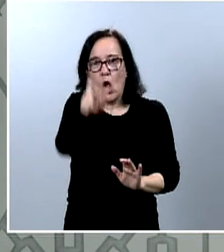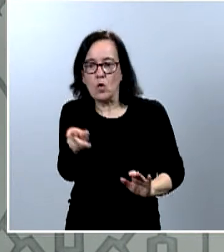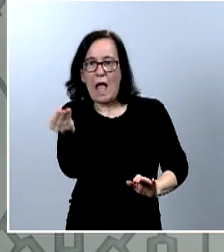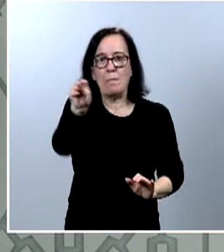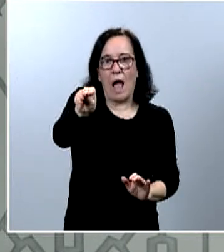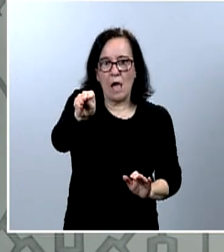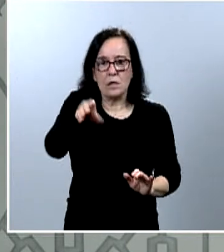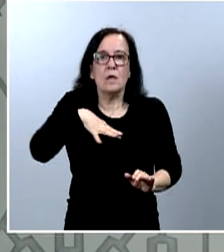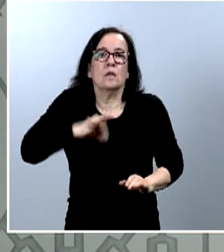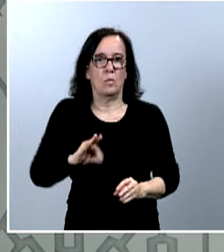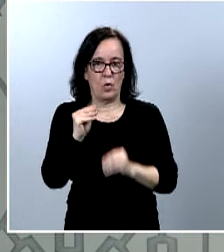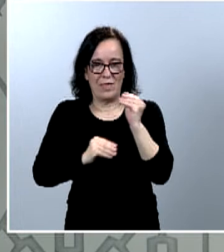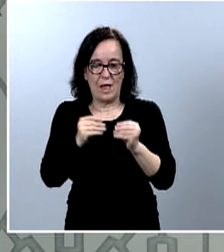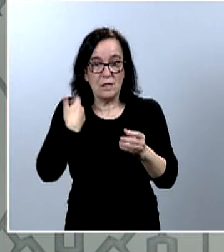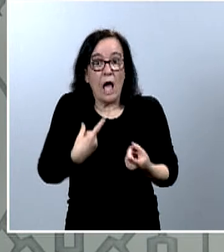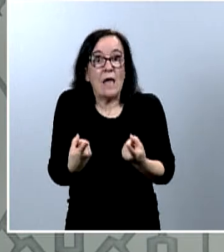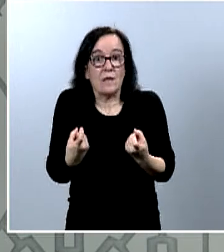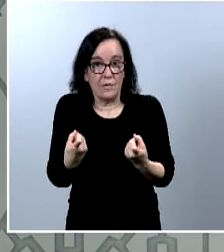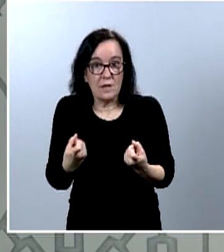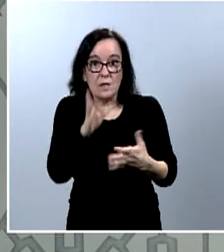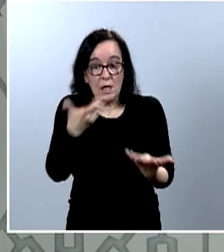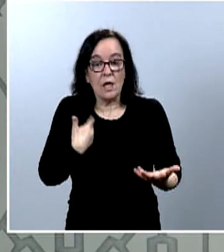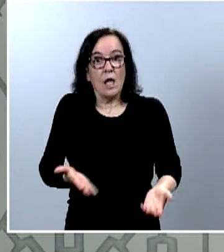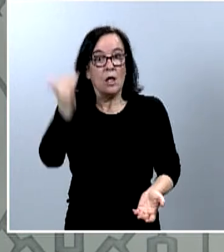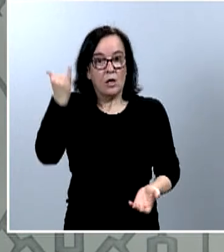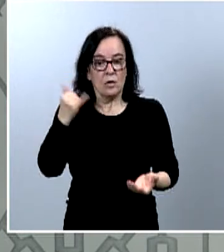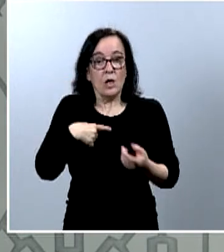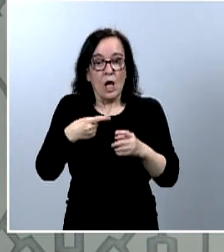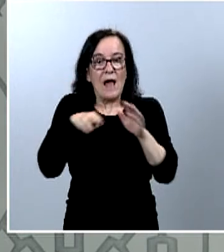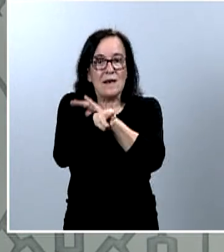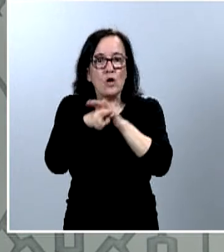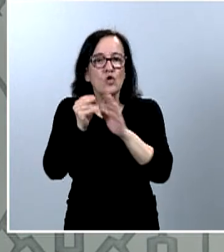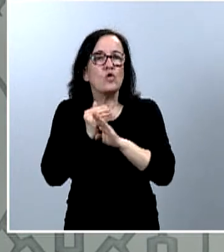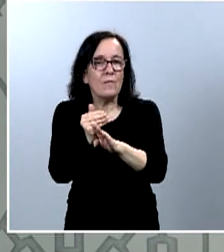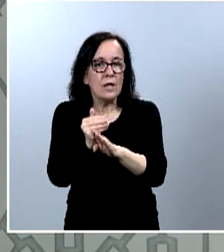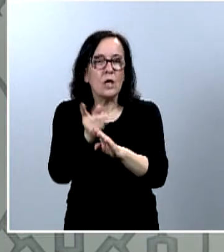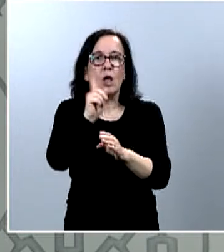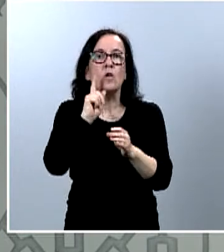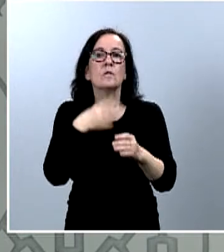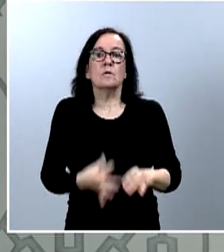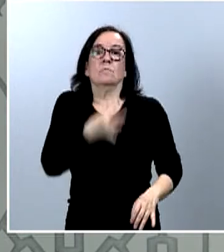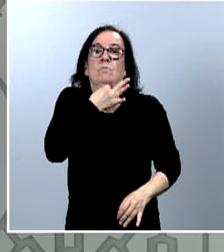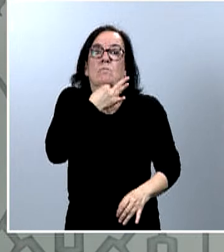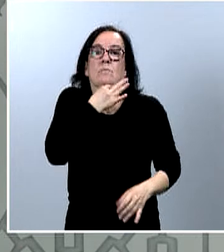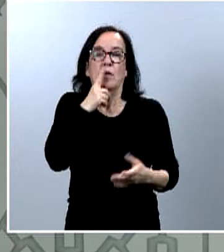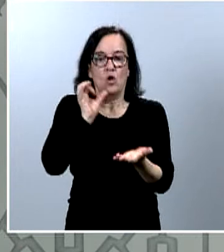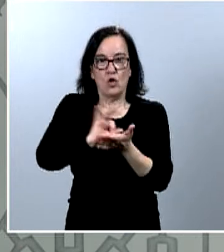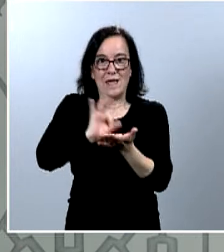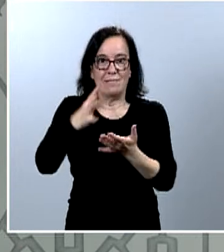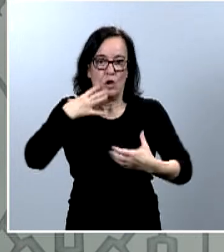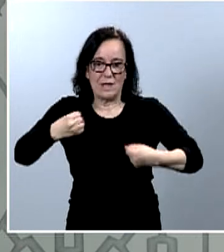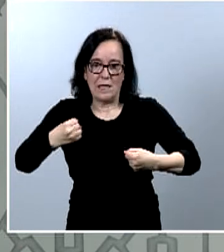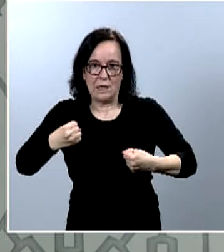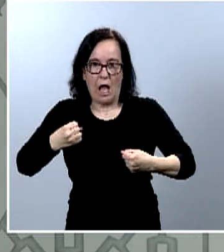llegar a hacer cuando sea necesario y cuando tengamos los recursos suficientes o no suponga una sobrecarga para unos servicios sanitarios ya